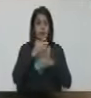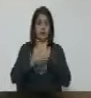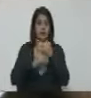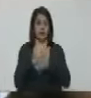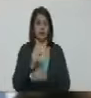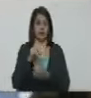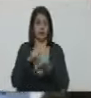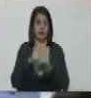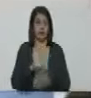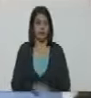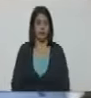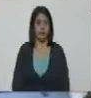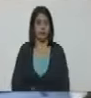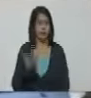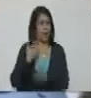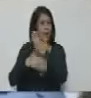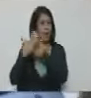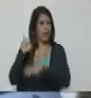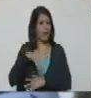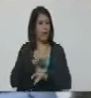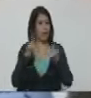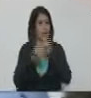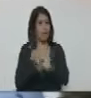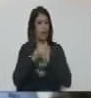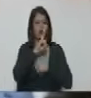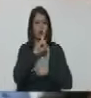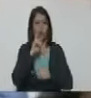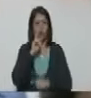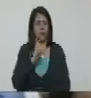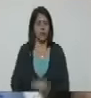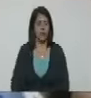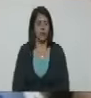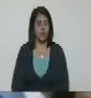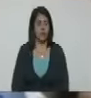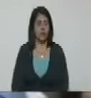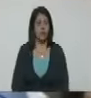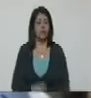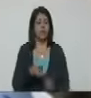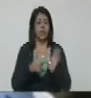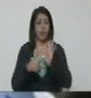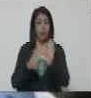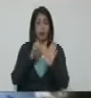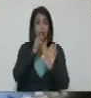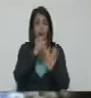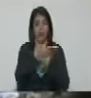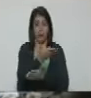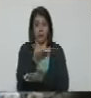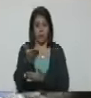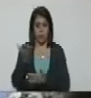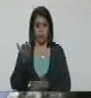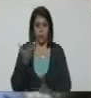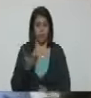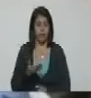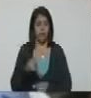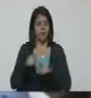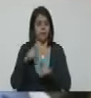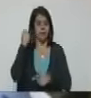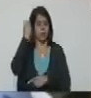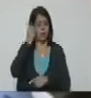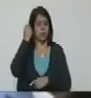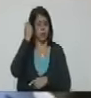Chucho García en aquel momento. Así que, bueno, presentamos este informe a ustedes para que